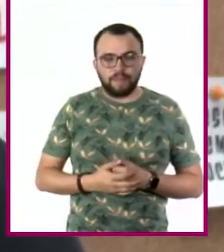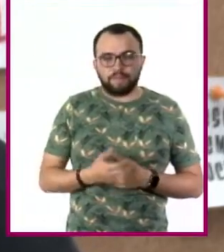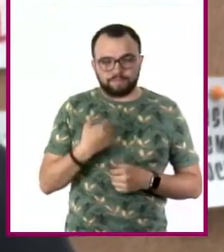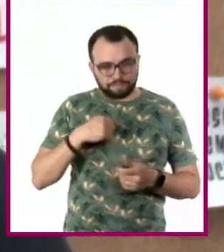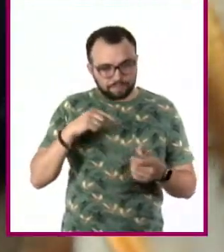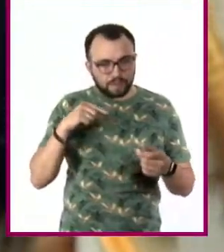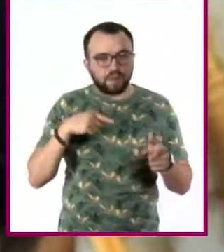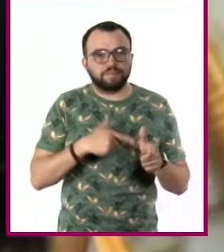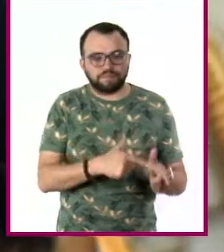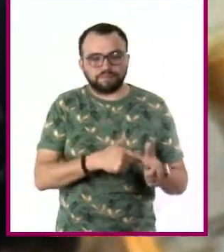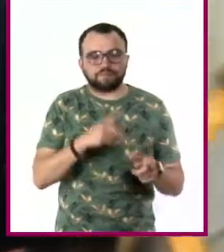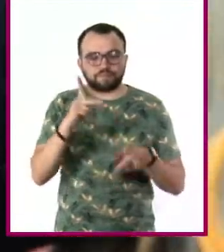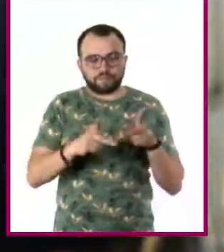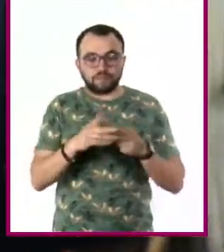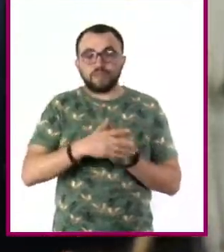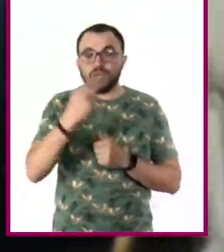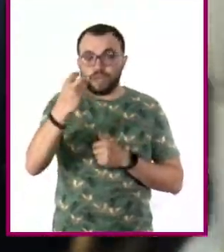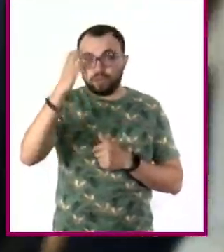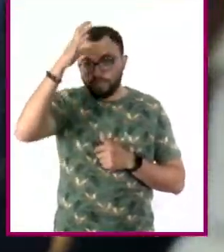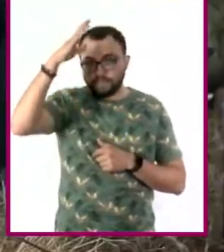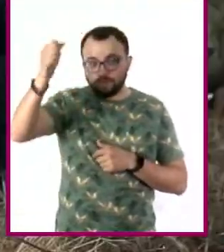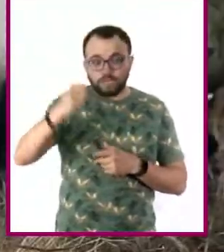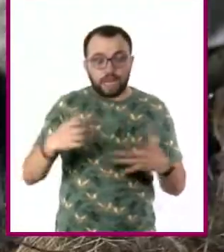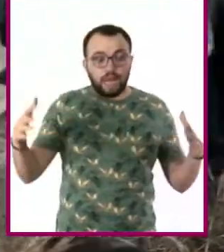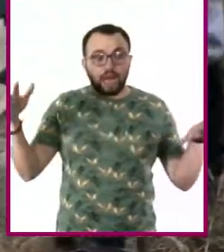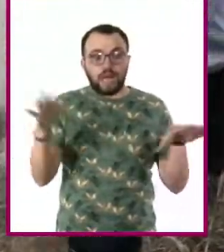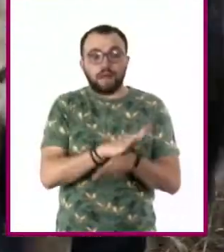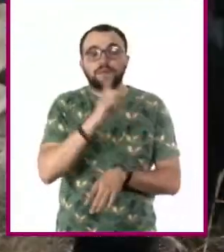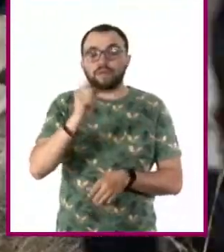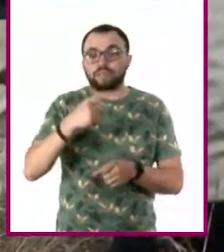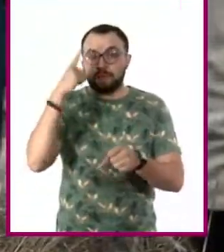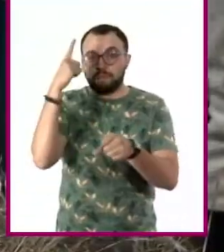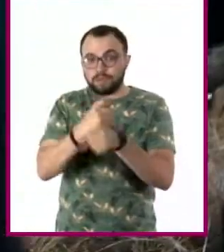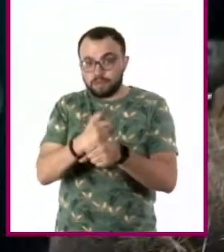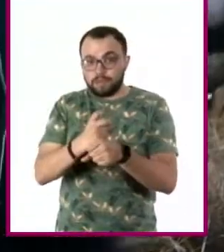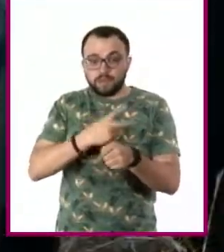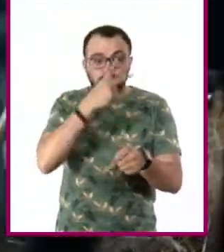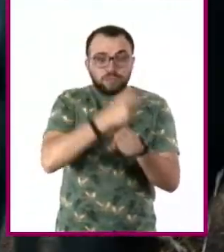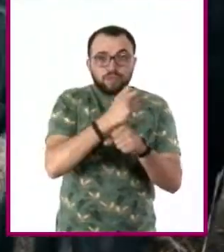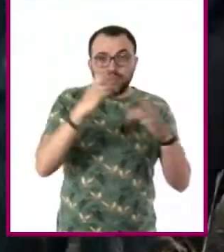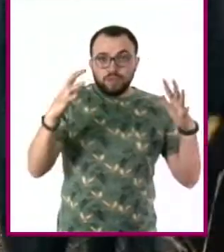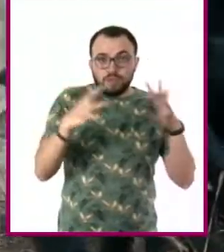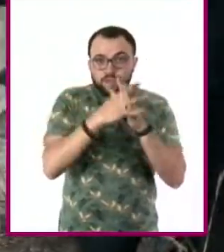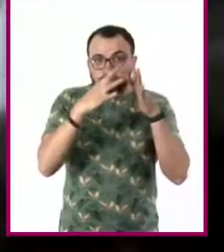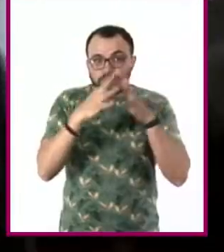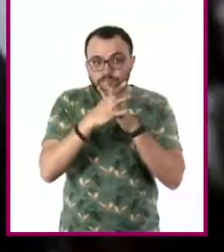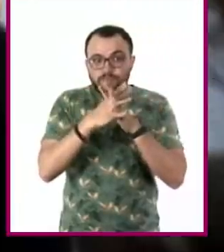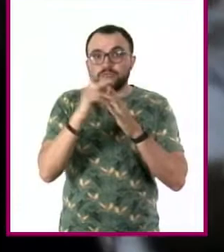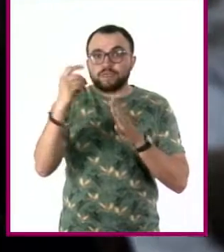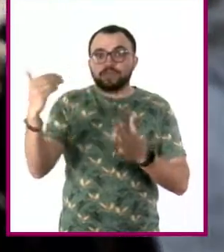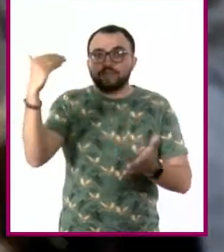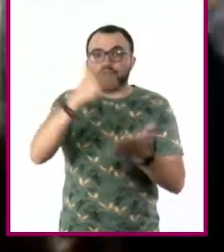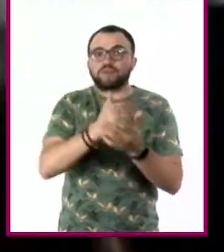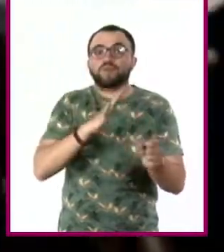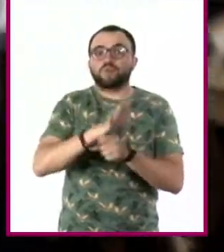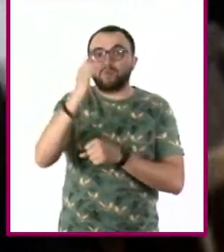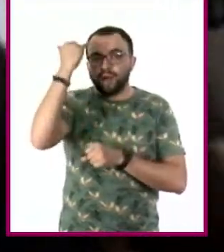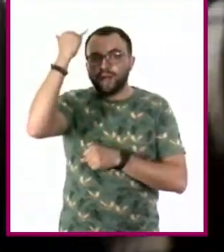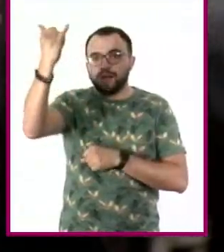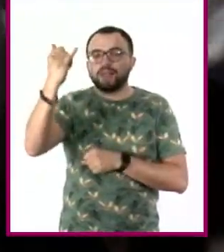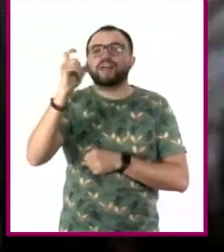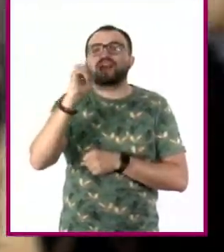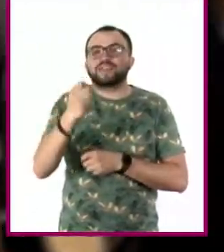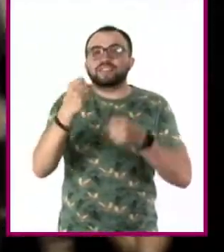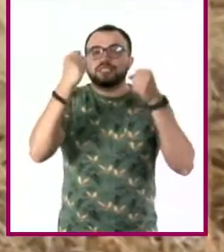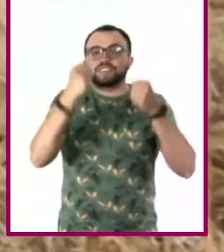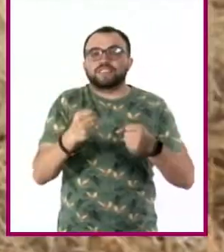comentando. Este concepto cambió radicalmente entre la Primera y la Segunda Guerra Mundial al introducirse la idea de seguridad colectiva, que